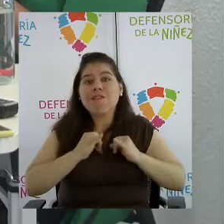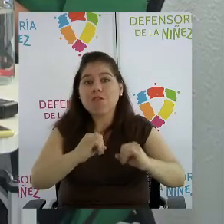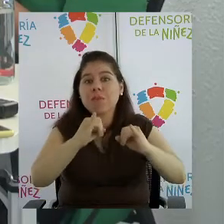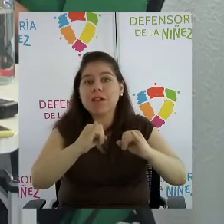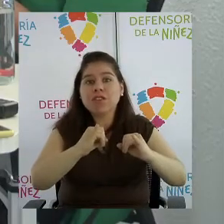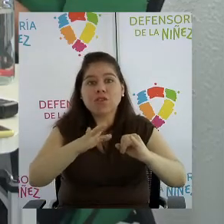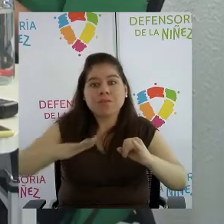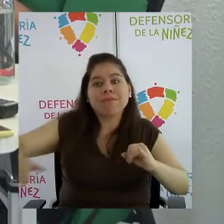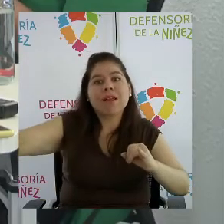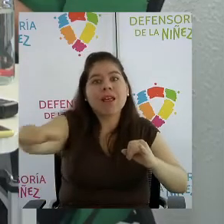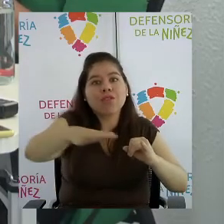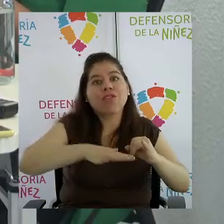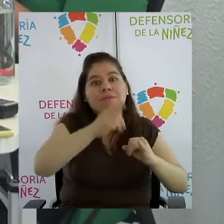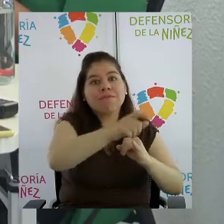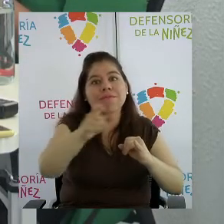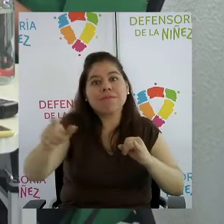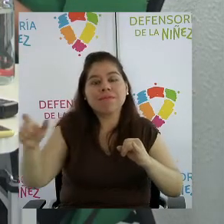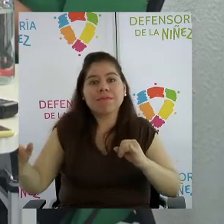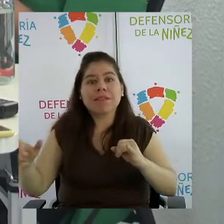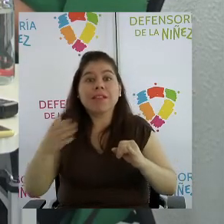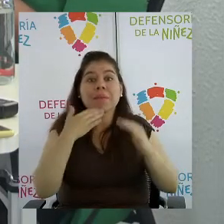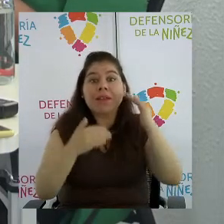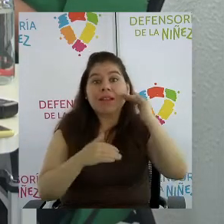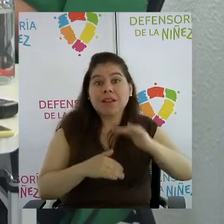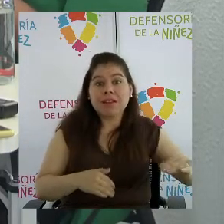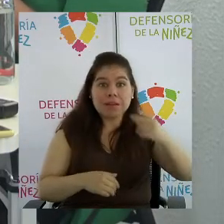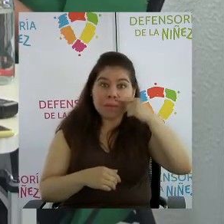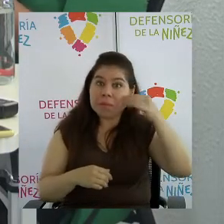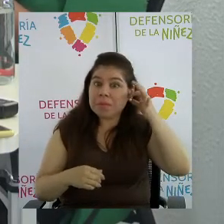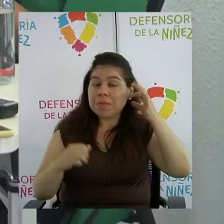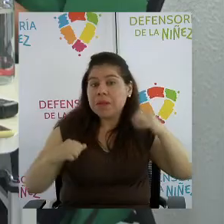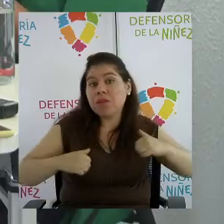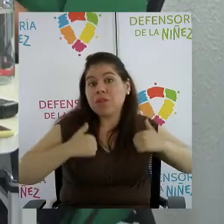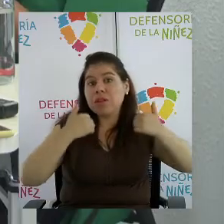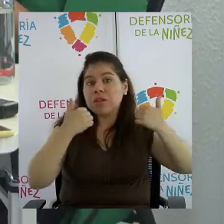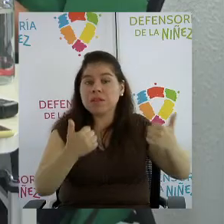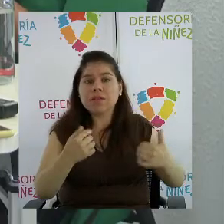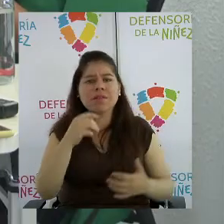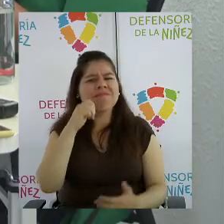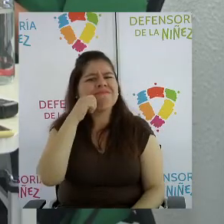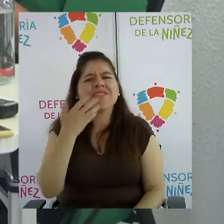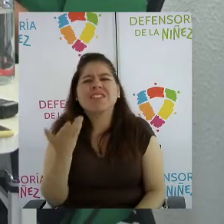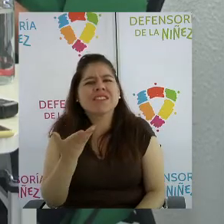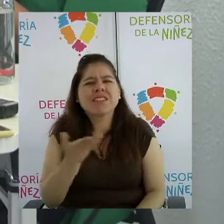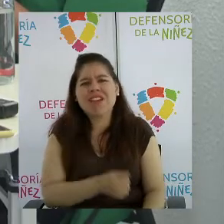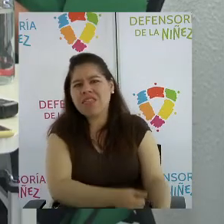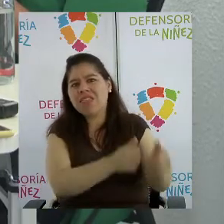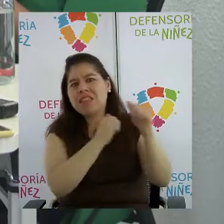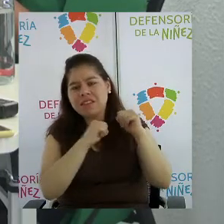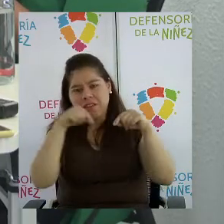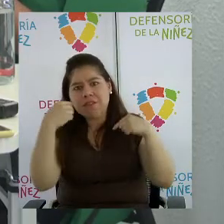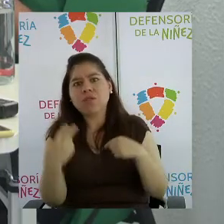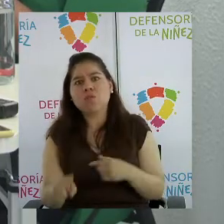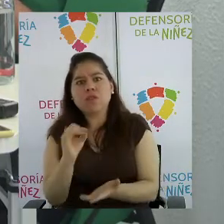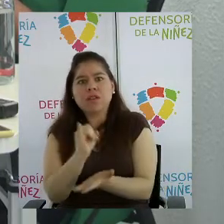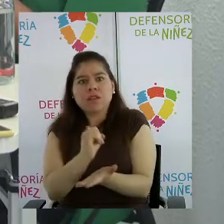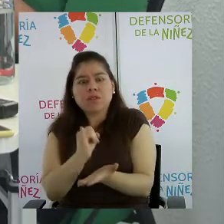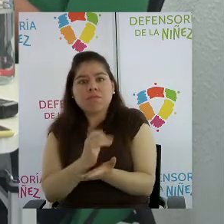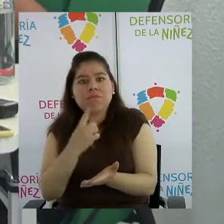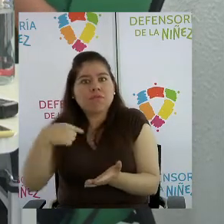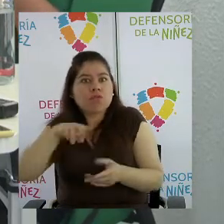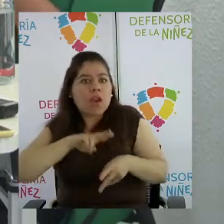a la ciudadanía y particularmente también a niños, niñas y adolescentes sobre lo que ha implicado el desafío de esta institución para poder ejercer las